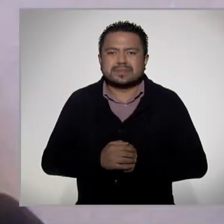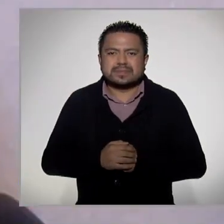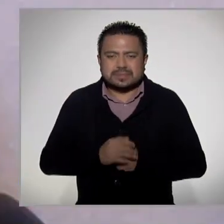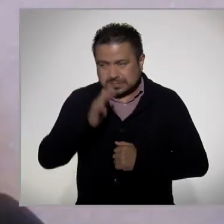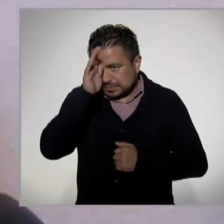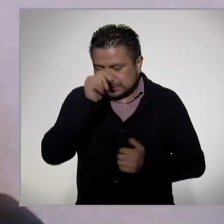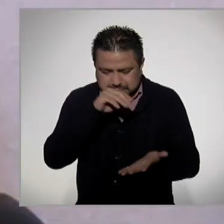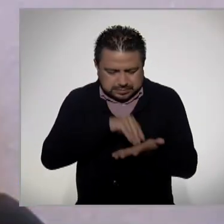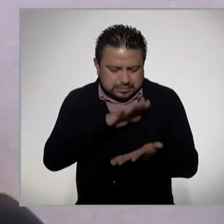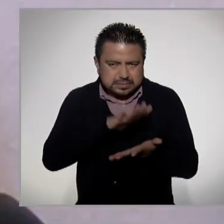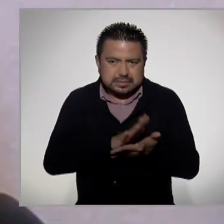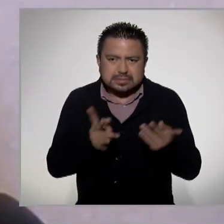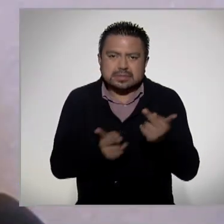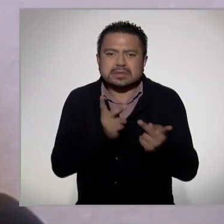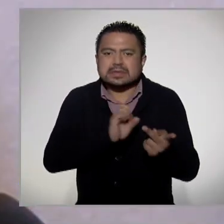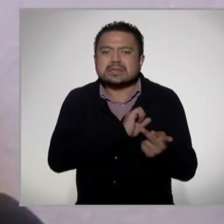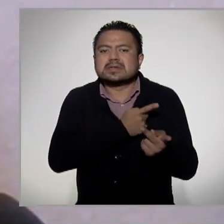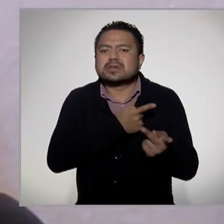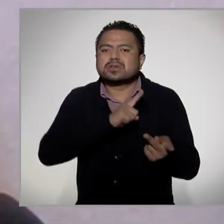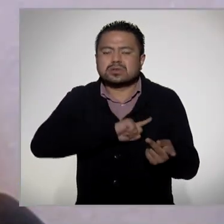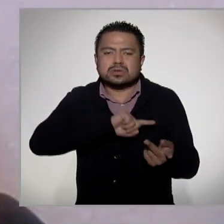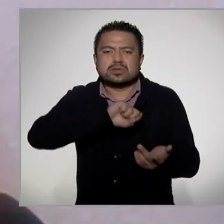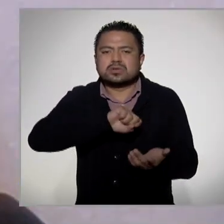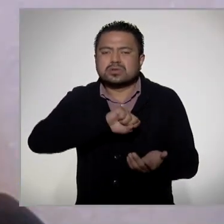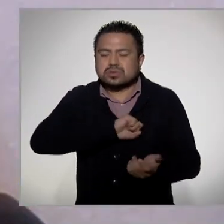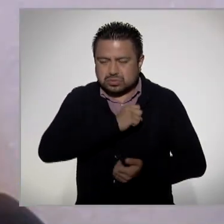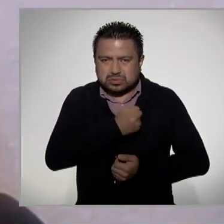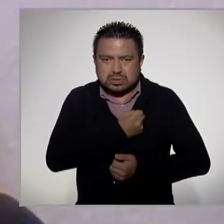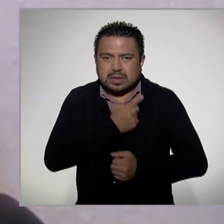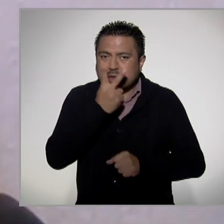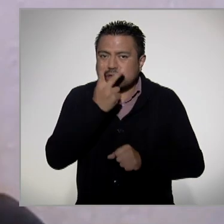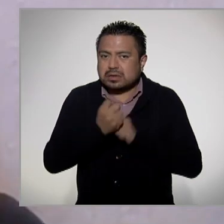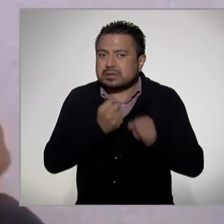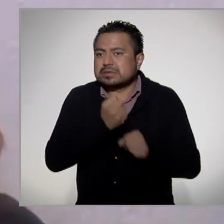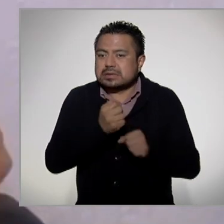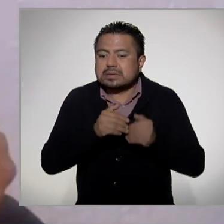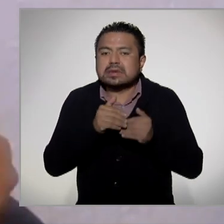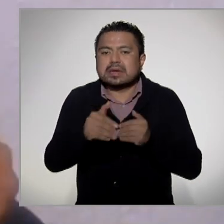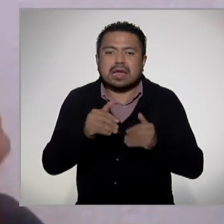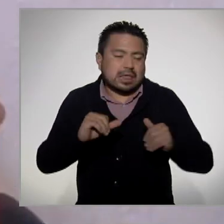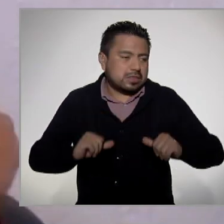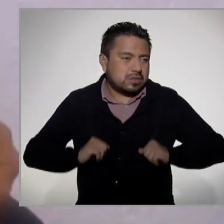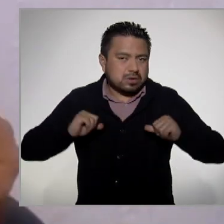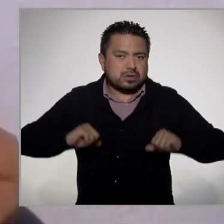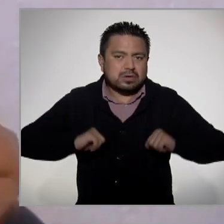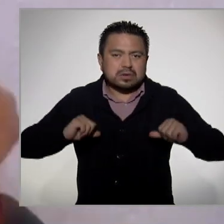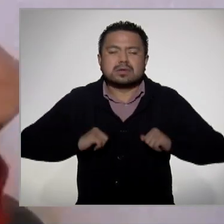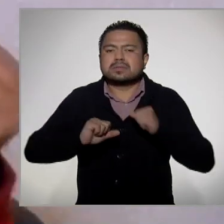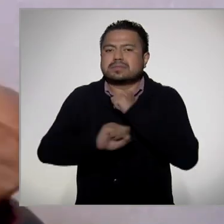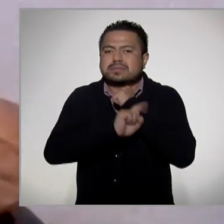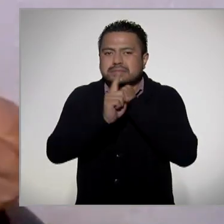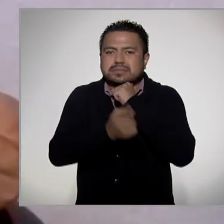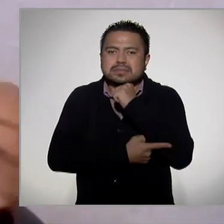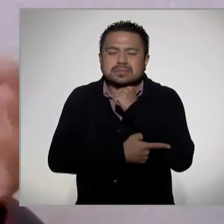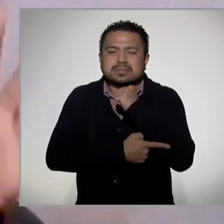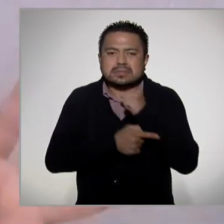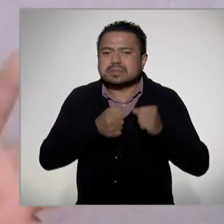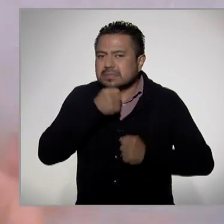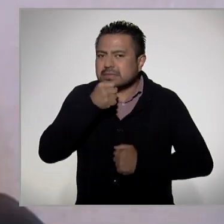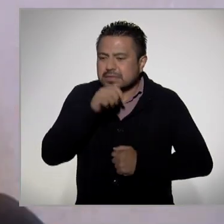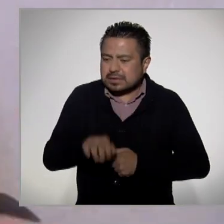acuerdo con las encuestas de salud y nutrición los primeros dos años de vida la adolescencia el embarazo y la vejez